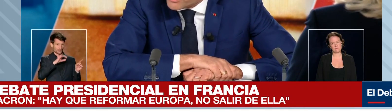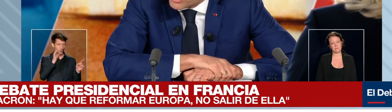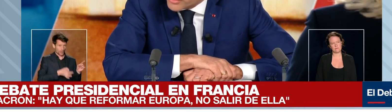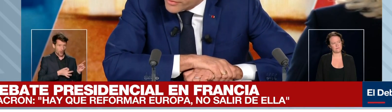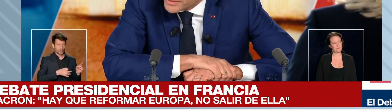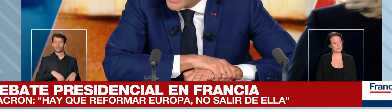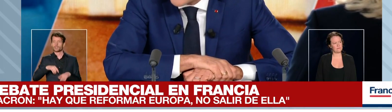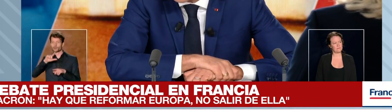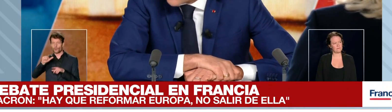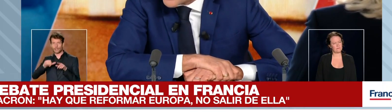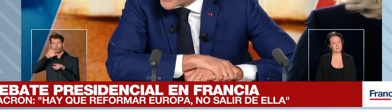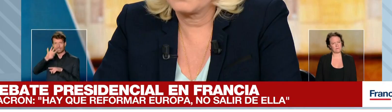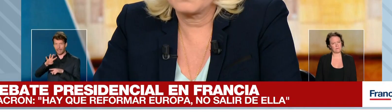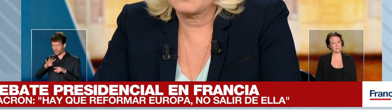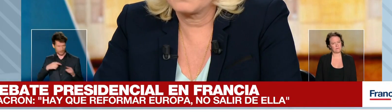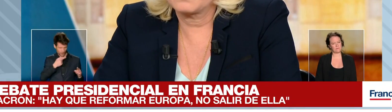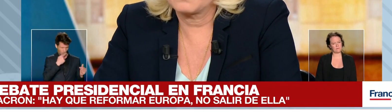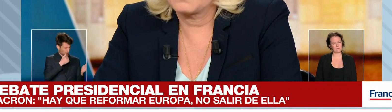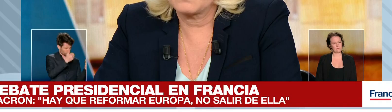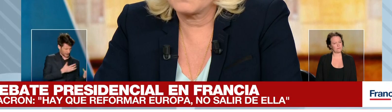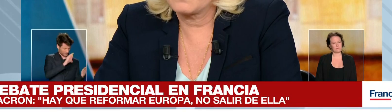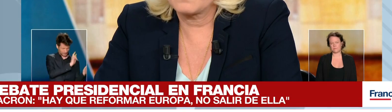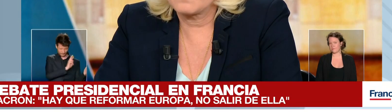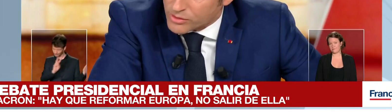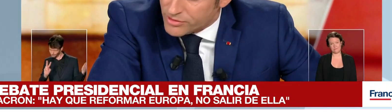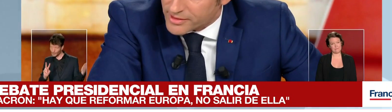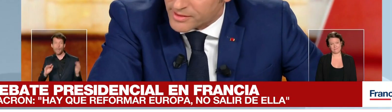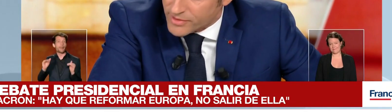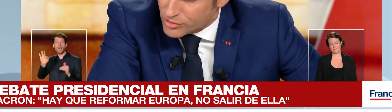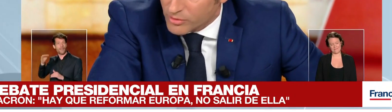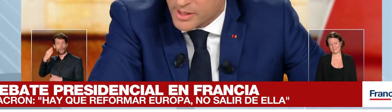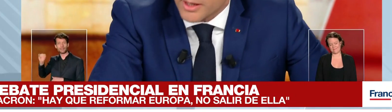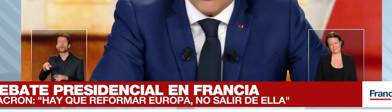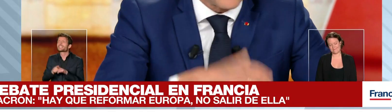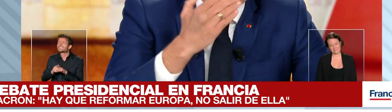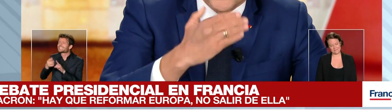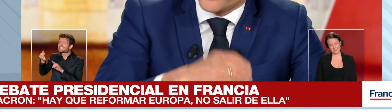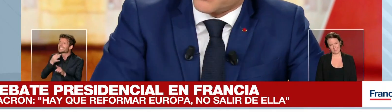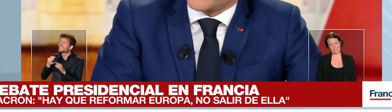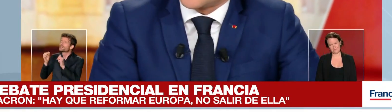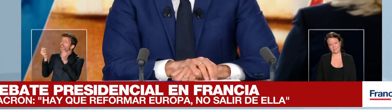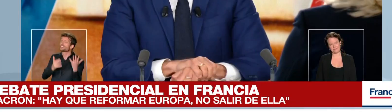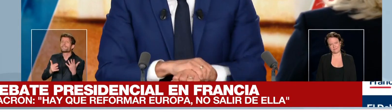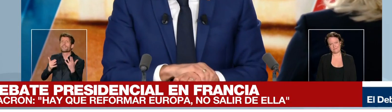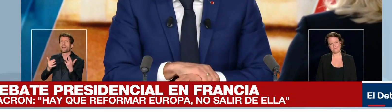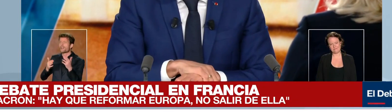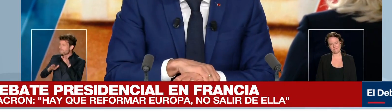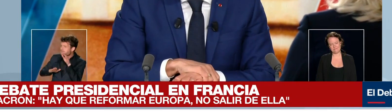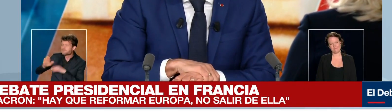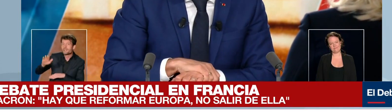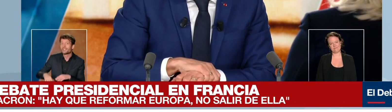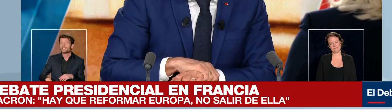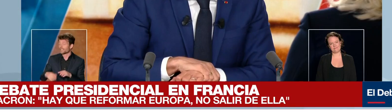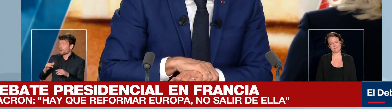es de 3.7, y cuando veo las cifras del FMI, para tomar las